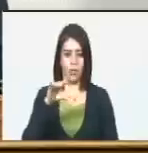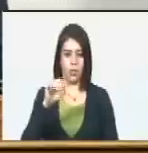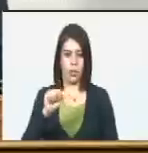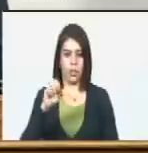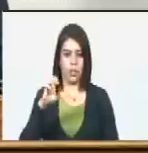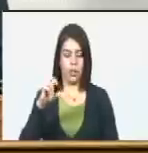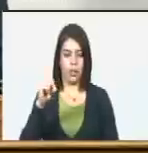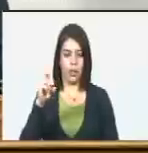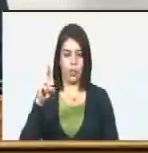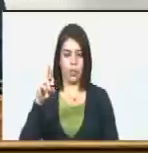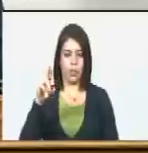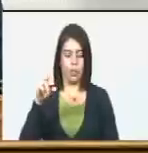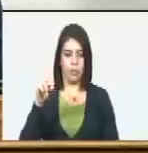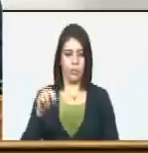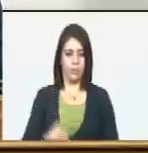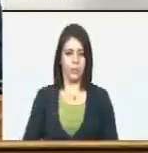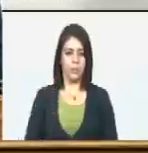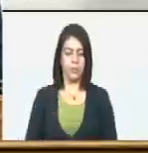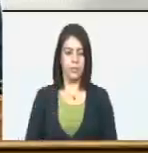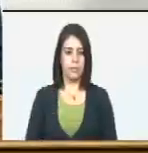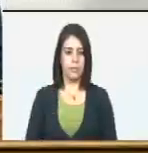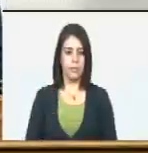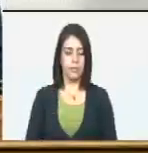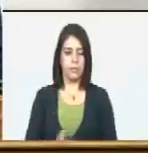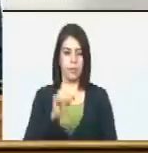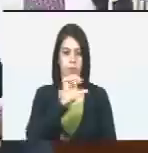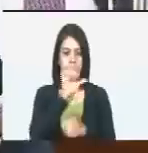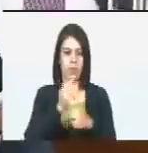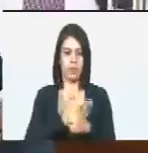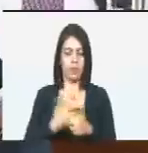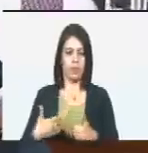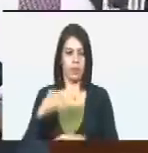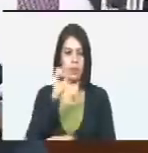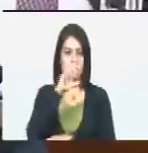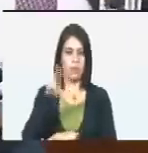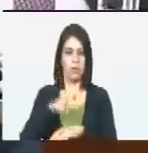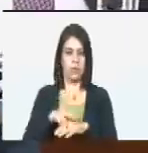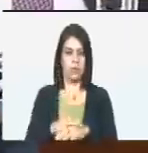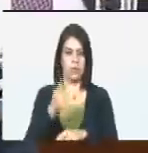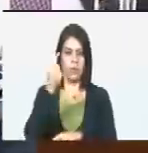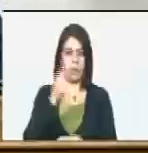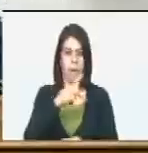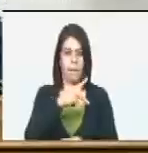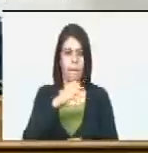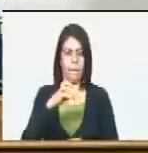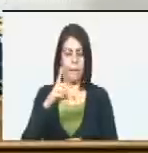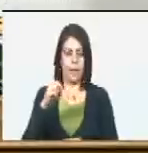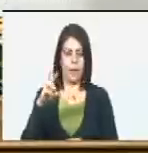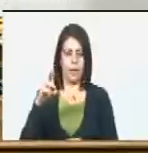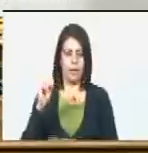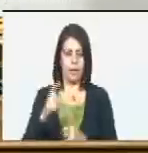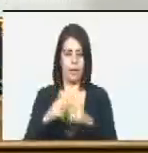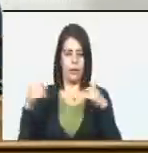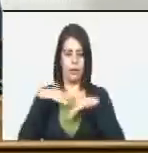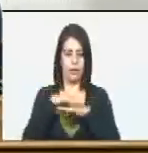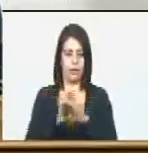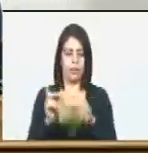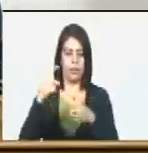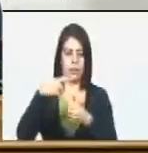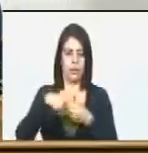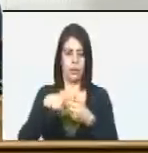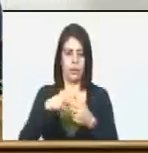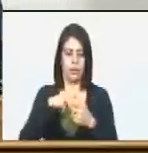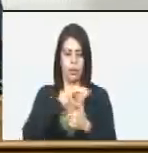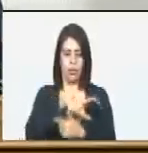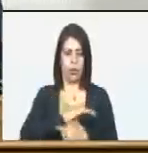Martínez Hidalgo. El primer vicepresidente de la Asamblea Nacional, diputado Pedro Infante, pasa a ser integrante a partir de este momento de la Comisión